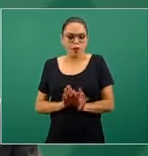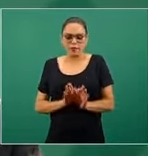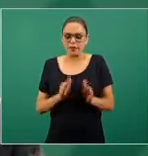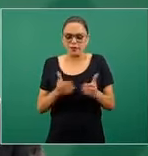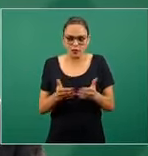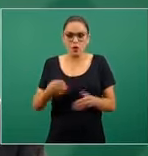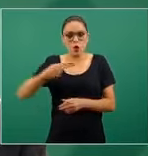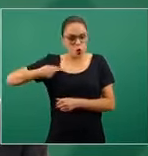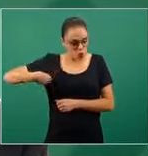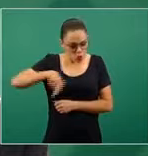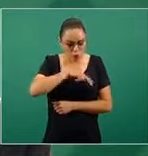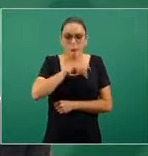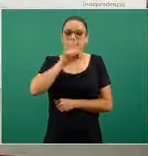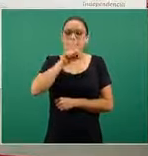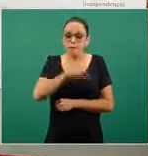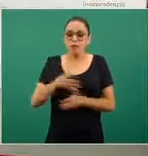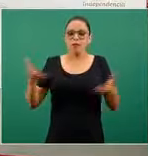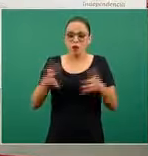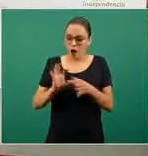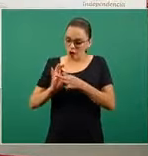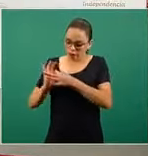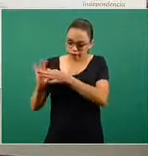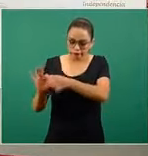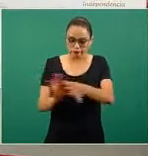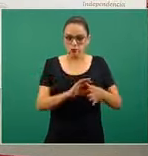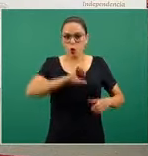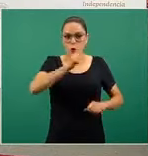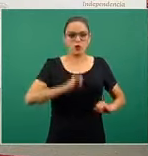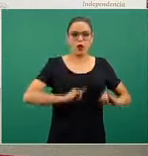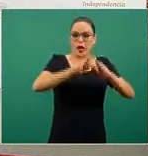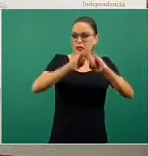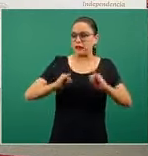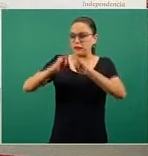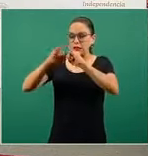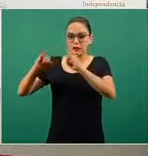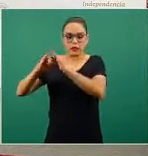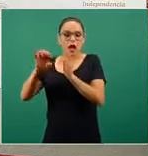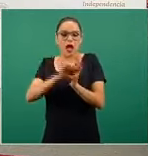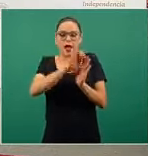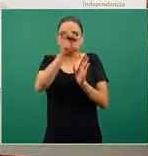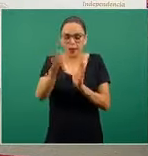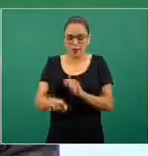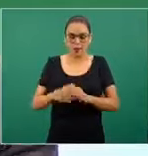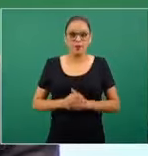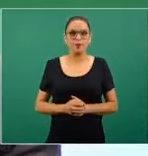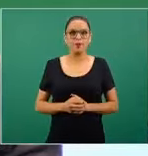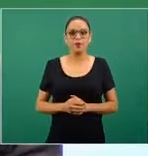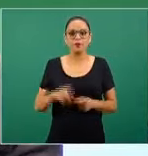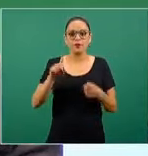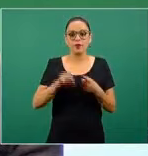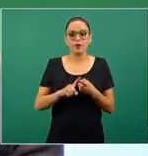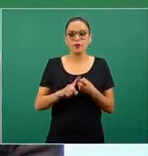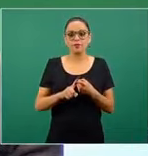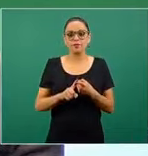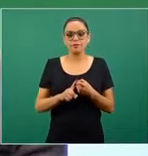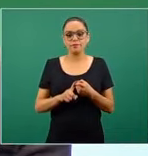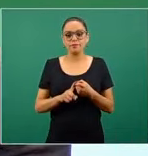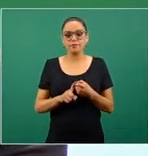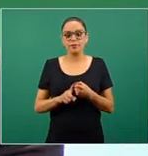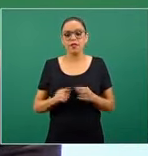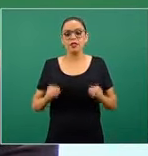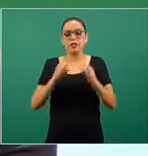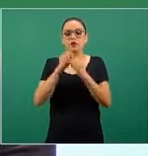que nos dedicamos a esto en colaboración con algunas instituciones académicas, por ejemplo, indudablemente el Instituto Nacional de Salud